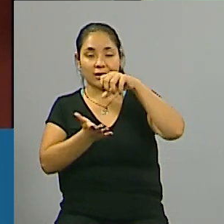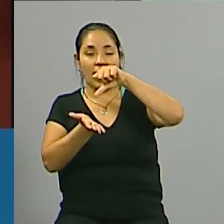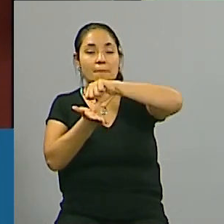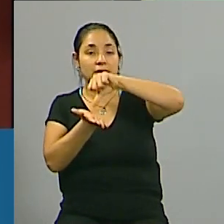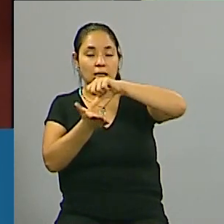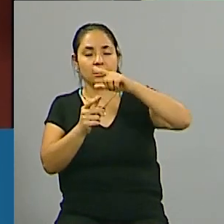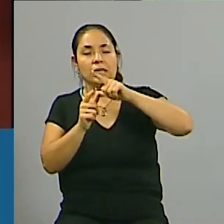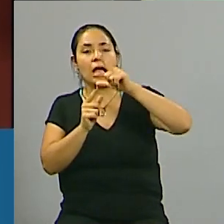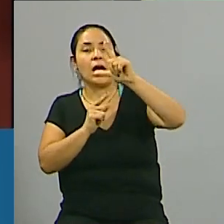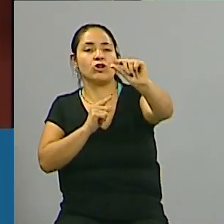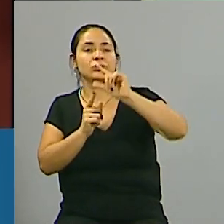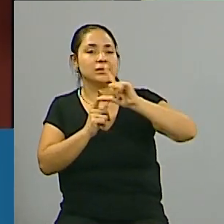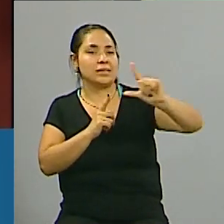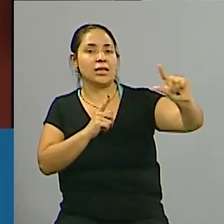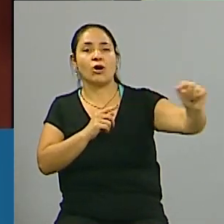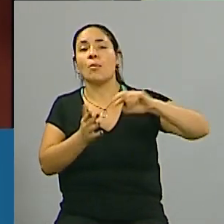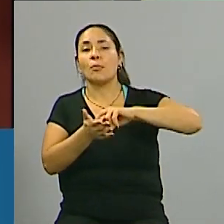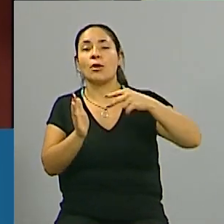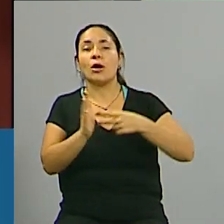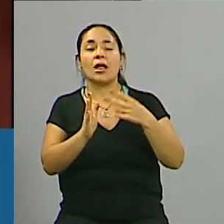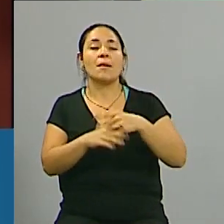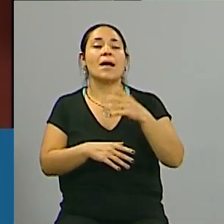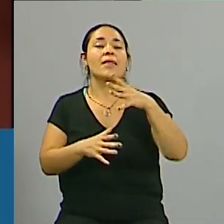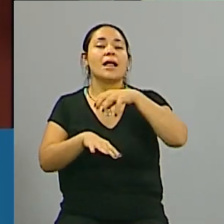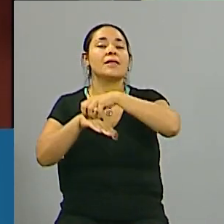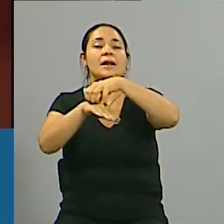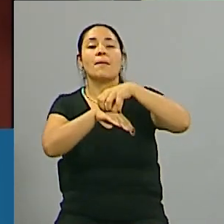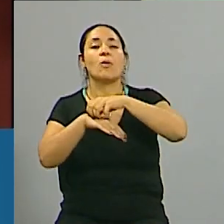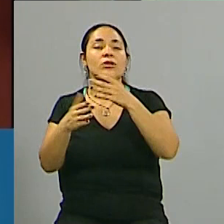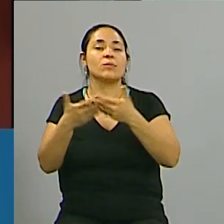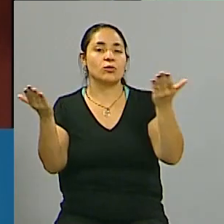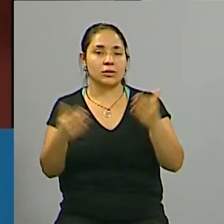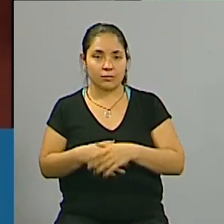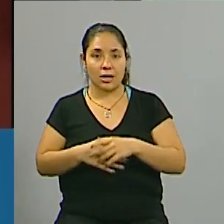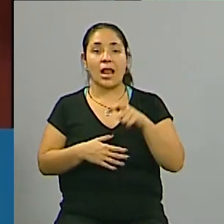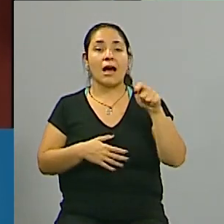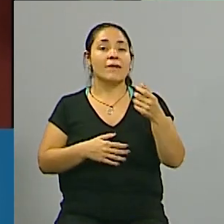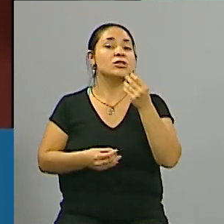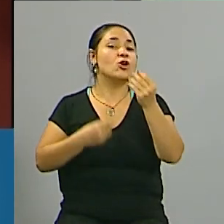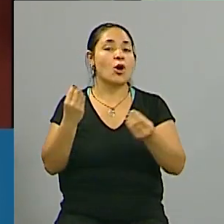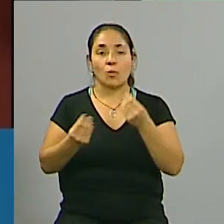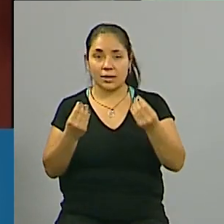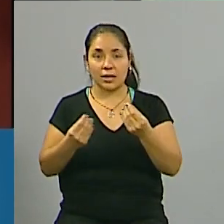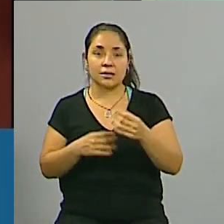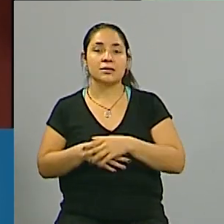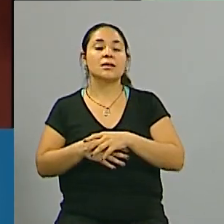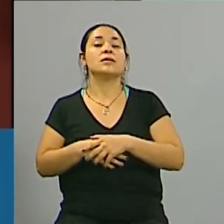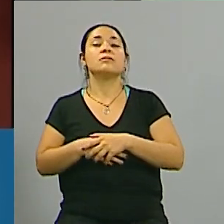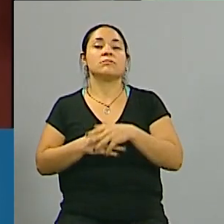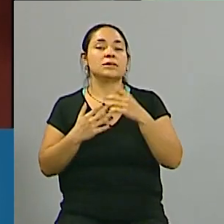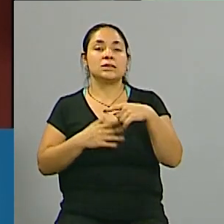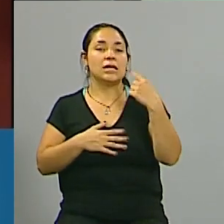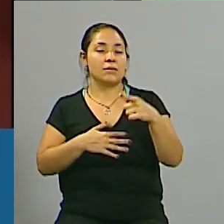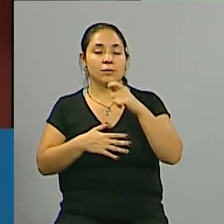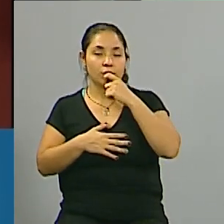la conectividad terrestre con el tema del transporte público. ¿Cómo está Lavalle? Porque es uno de los departamentos que también en muchas oportunidades los